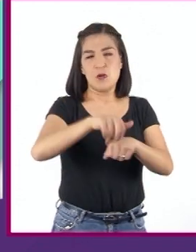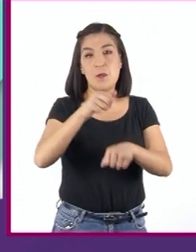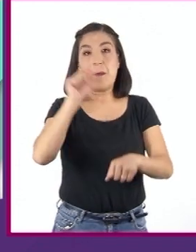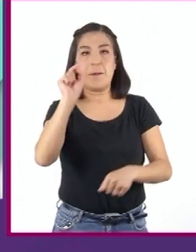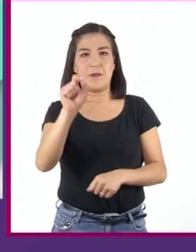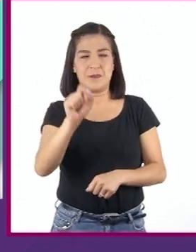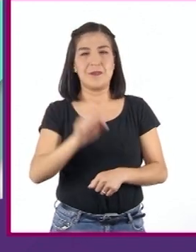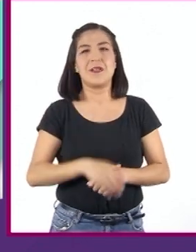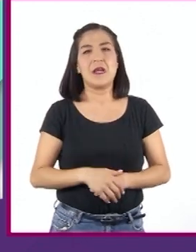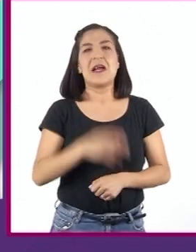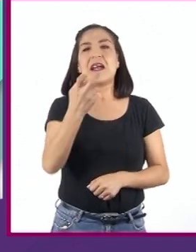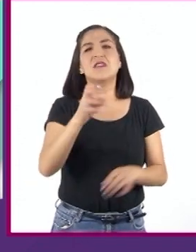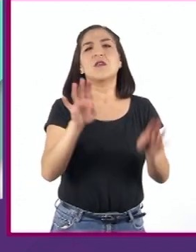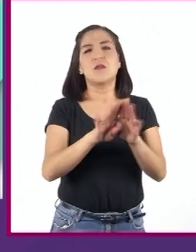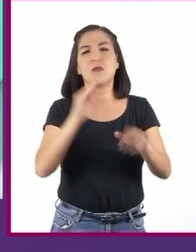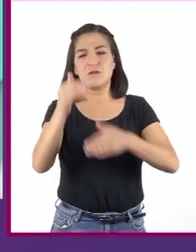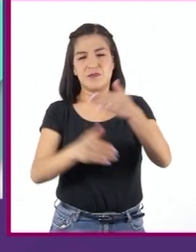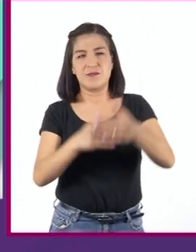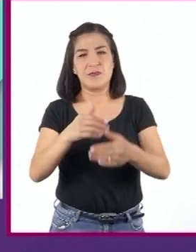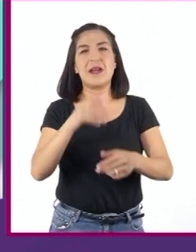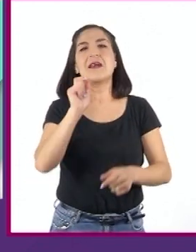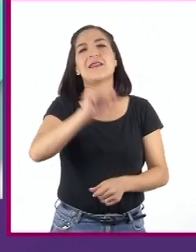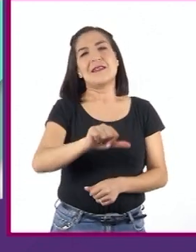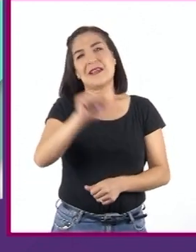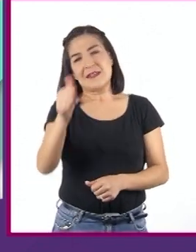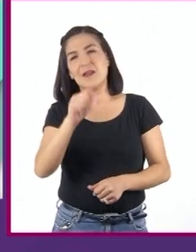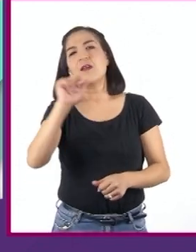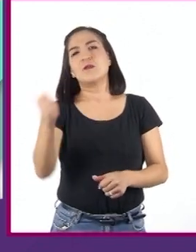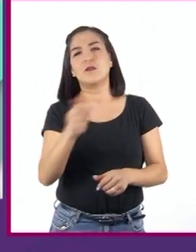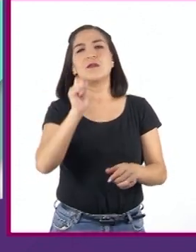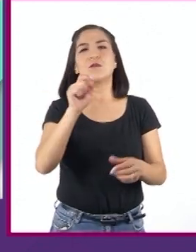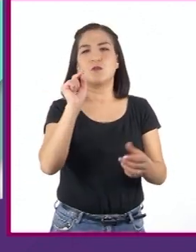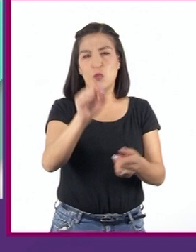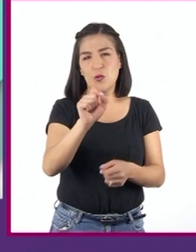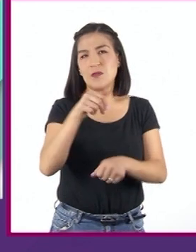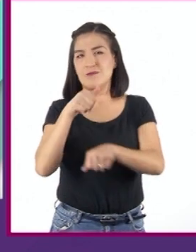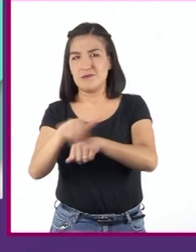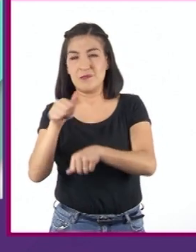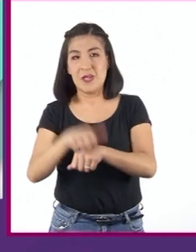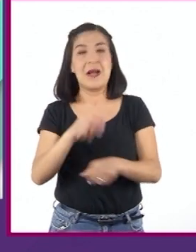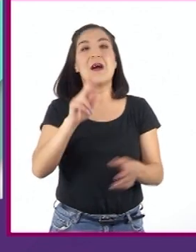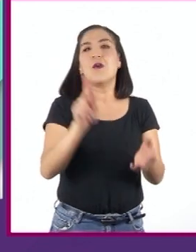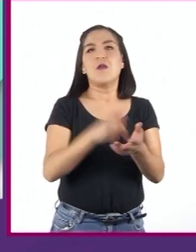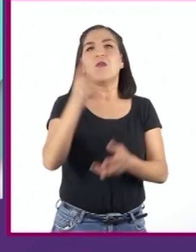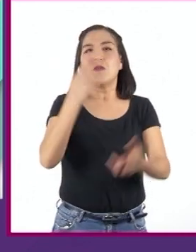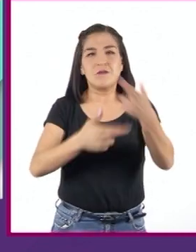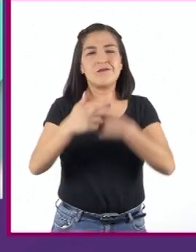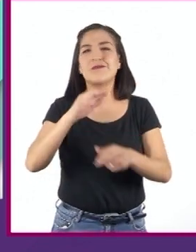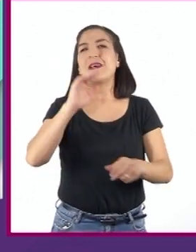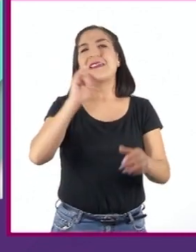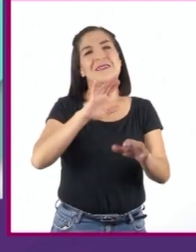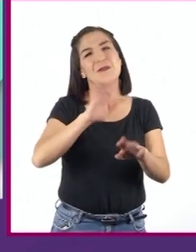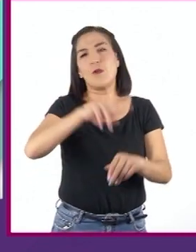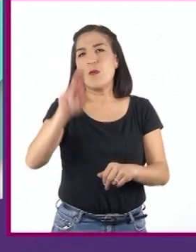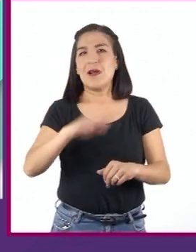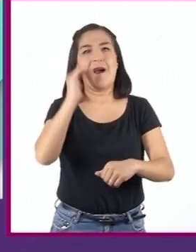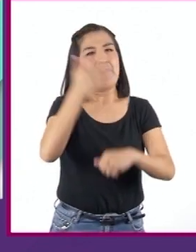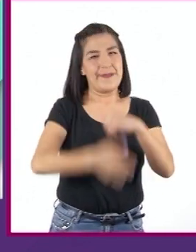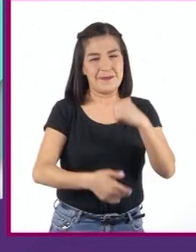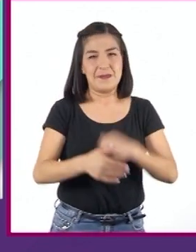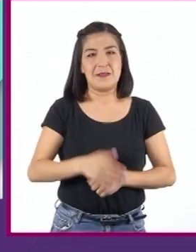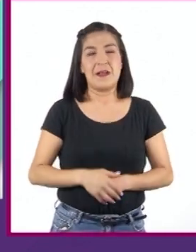decimales, con una sucesión de dígitos después del punto decimal que no se repiten y que nunca terminan. Habían